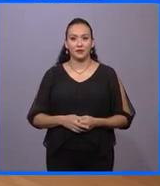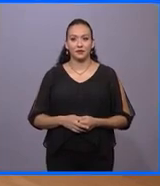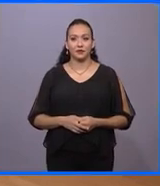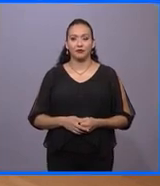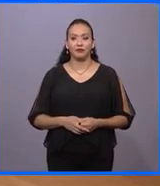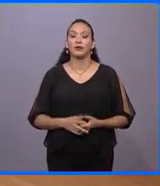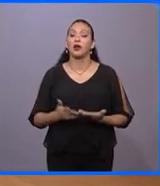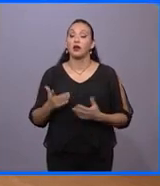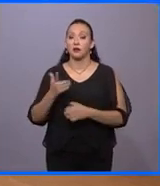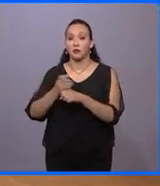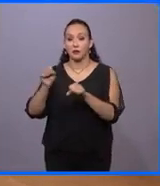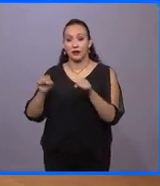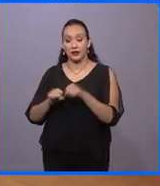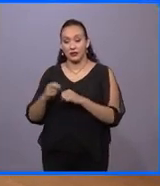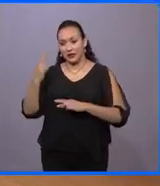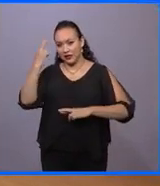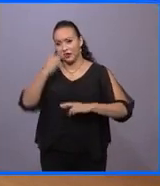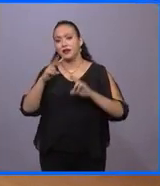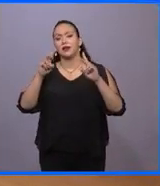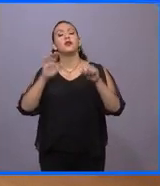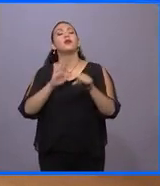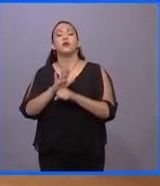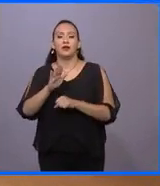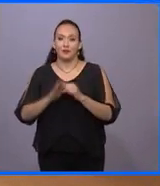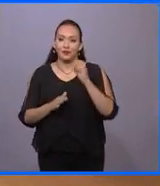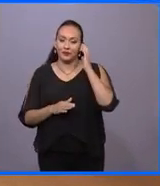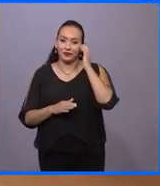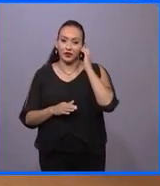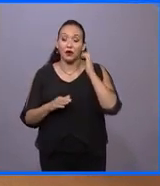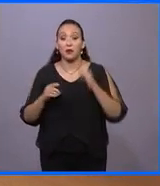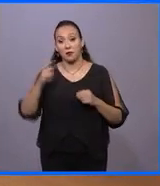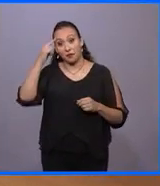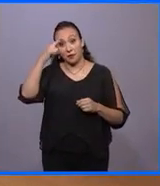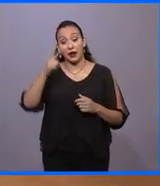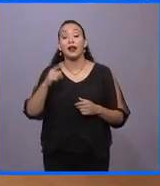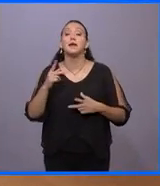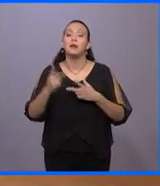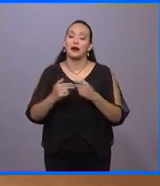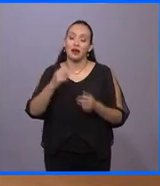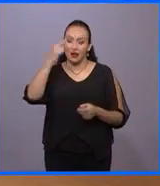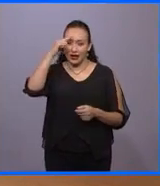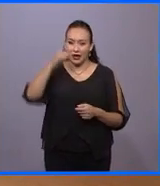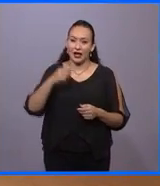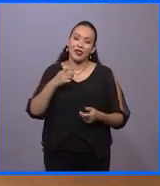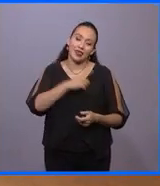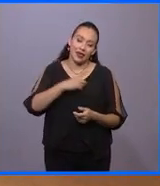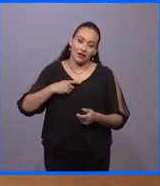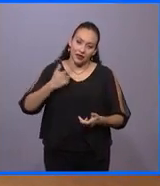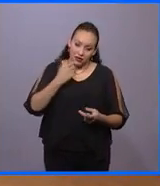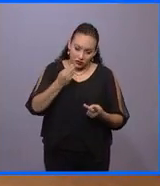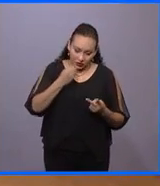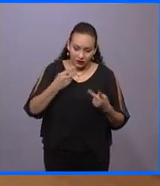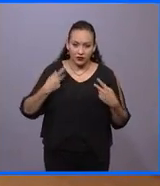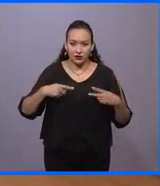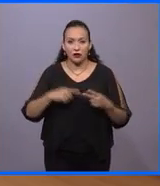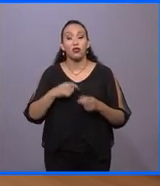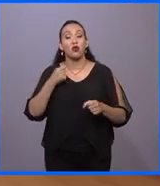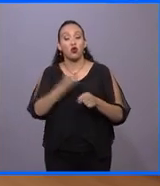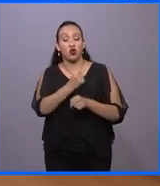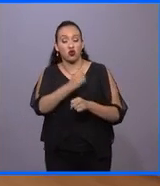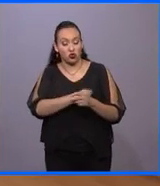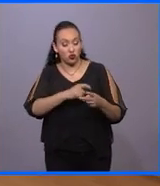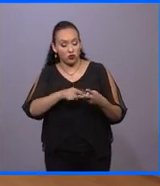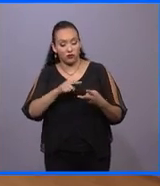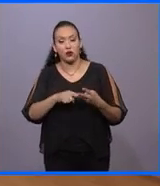Por su parte, la primera sala resolvió asuntos relacionados con condonación de créditos fiscales, obligaciones alimentarias, tortura